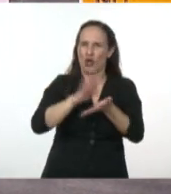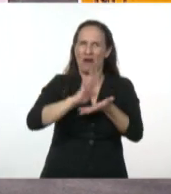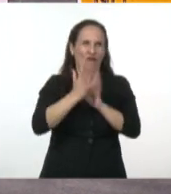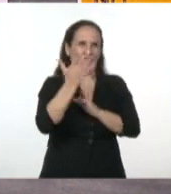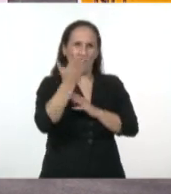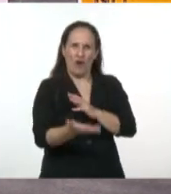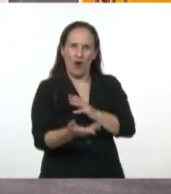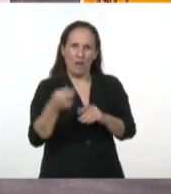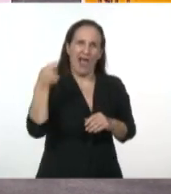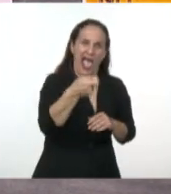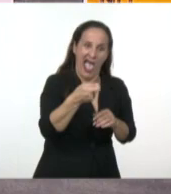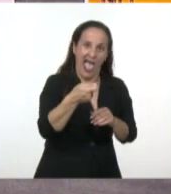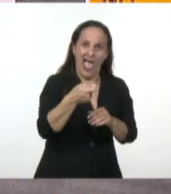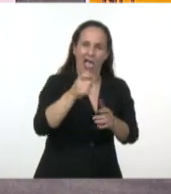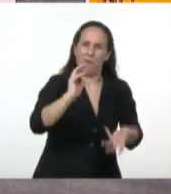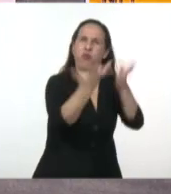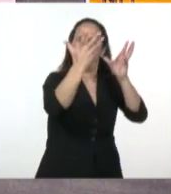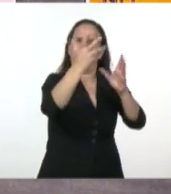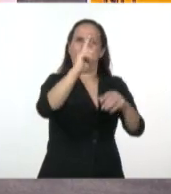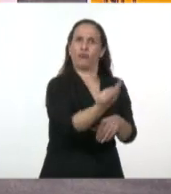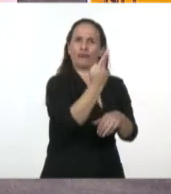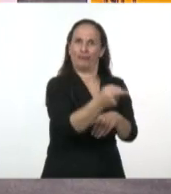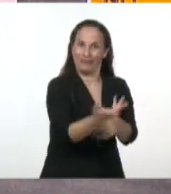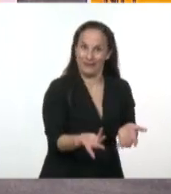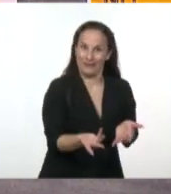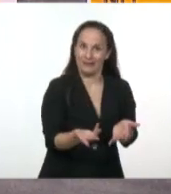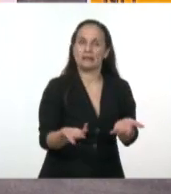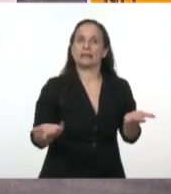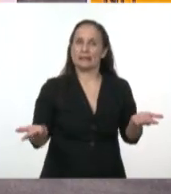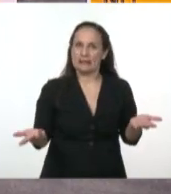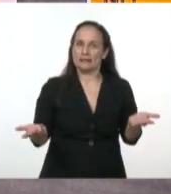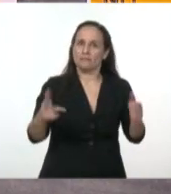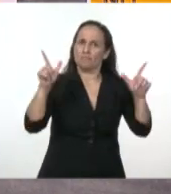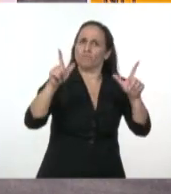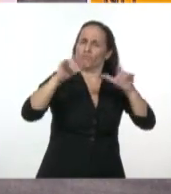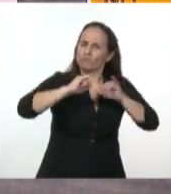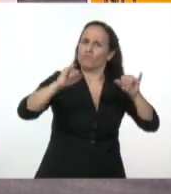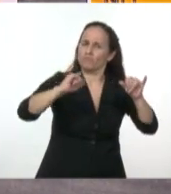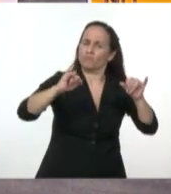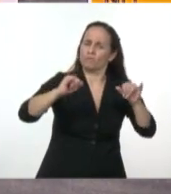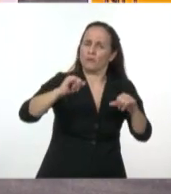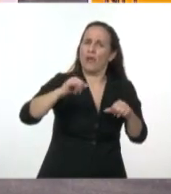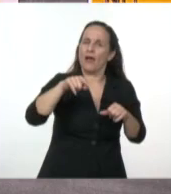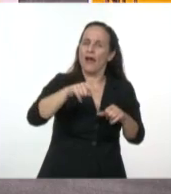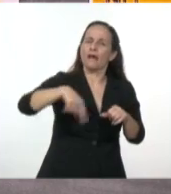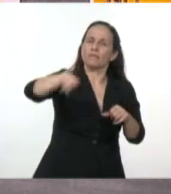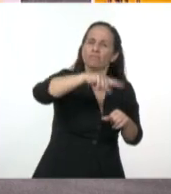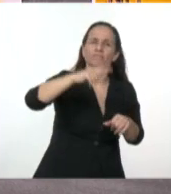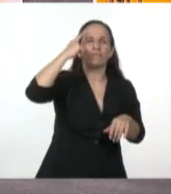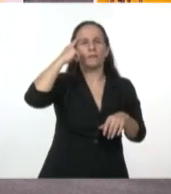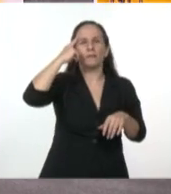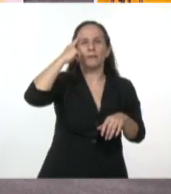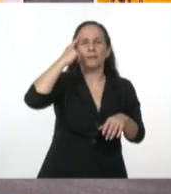que la mató. Aparece en las noticias y en torno a eso se empieza a construir o se empieza a pensar una